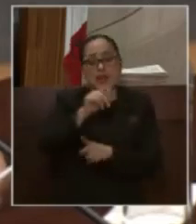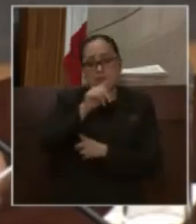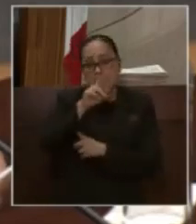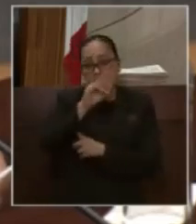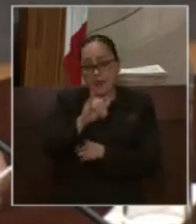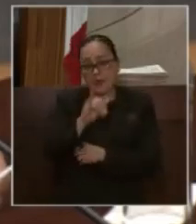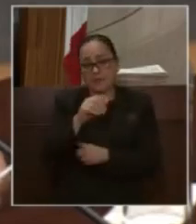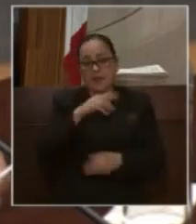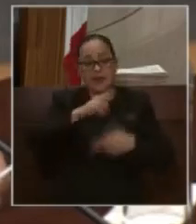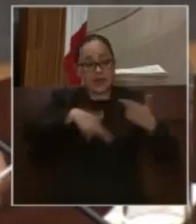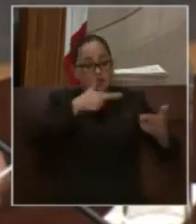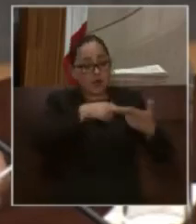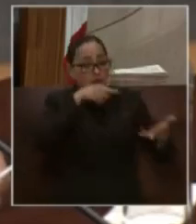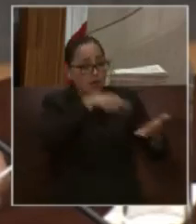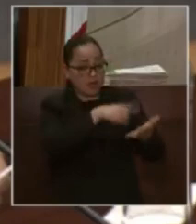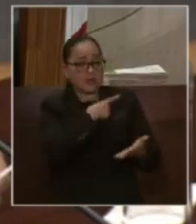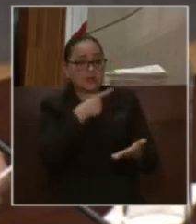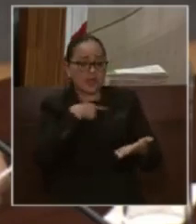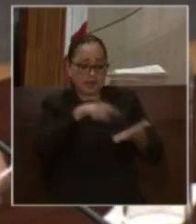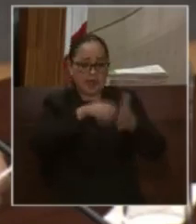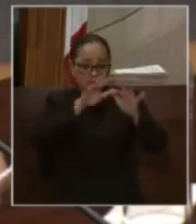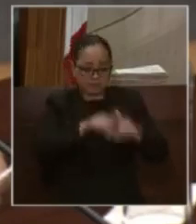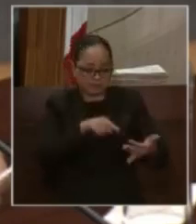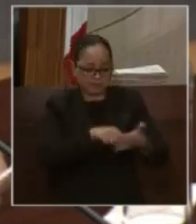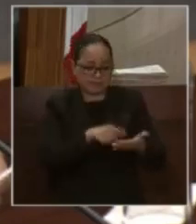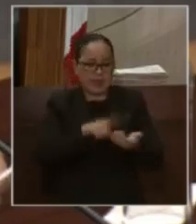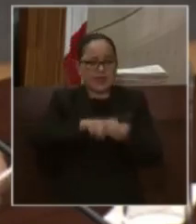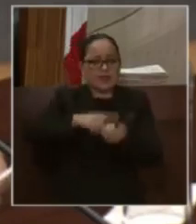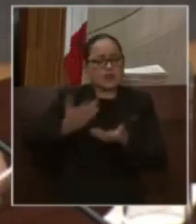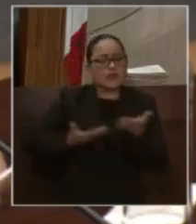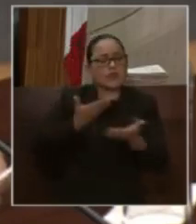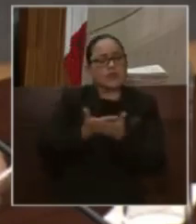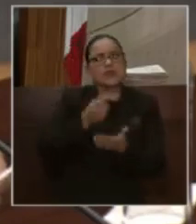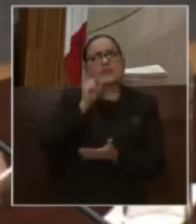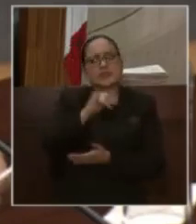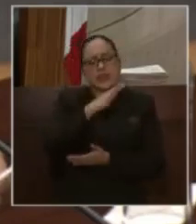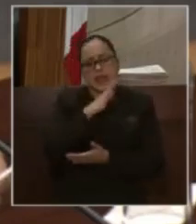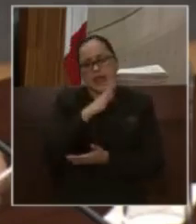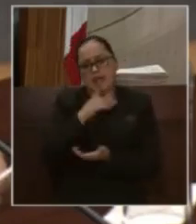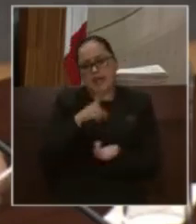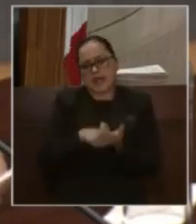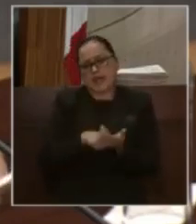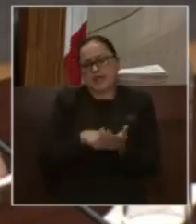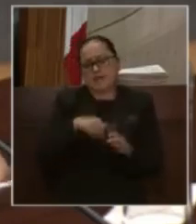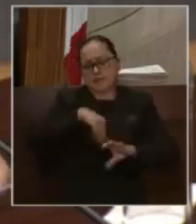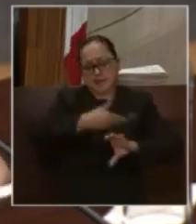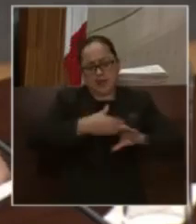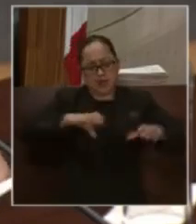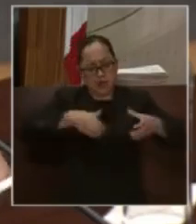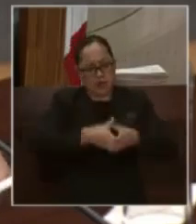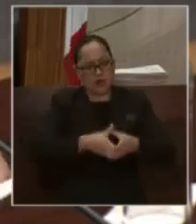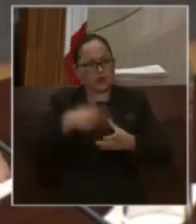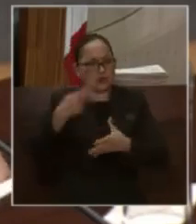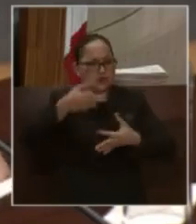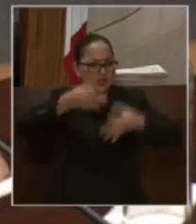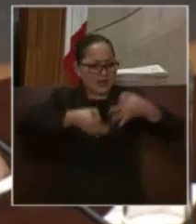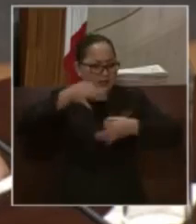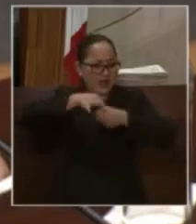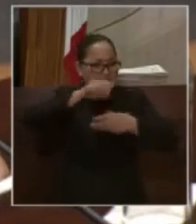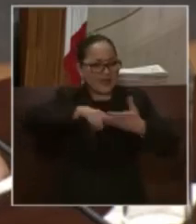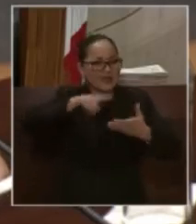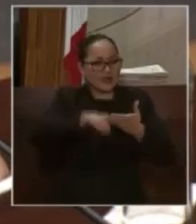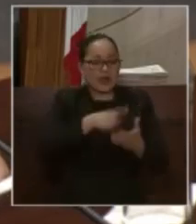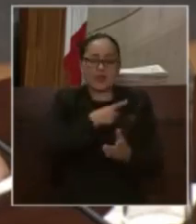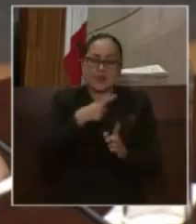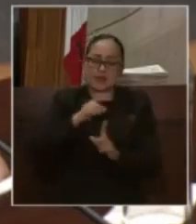Incluso, la Sala Regional debió advertir que en ese escrito en realidad se plantearon agravios en contra del acto del órgano electoral local y, por ende, lo